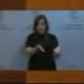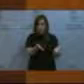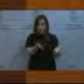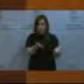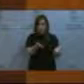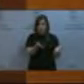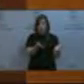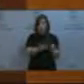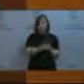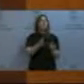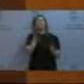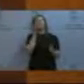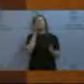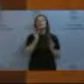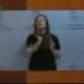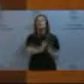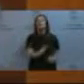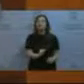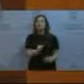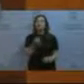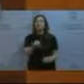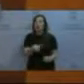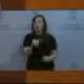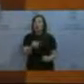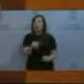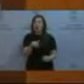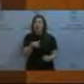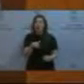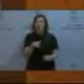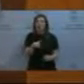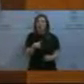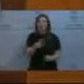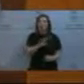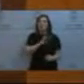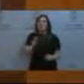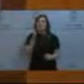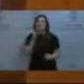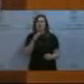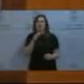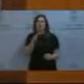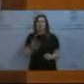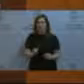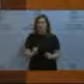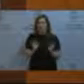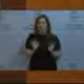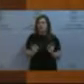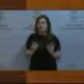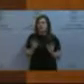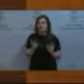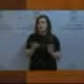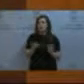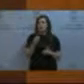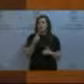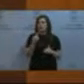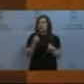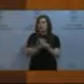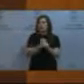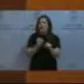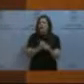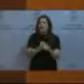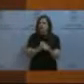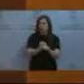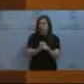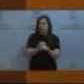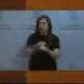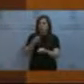su compañera, que hoy estará rellenando sus cajas, la señora Belén Fernández, pero está claro que encomendaban trabajos a la